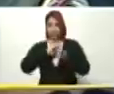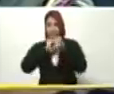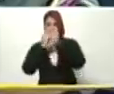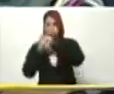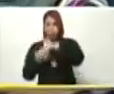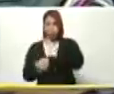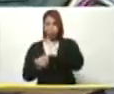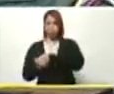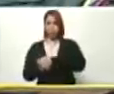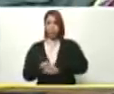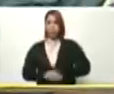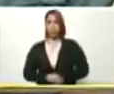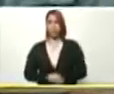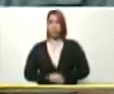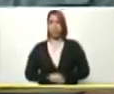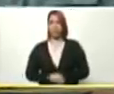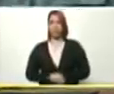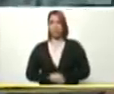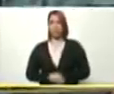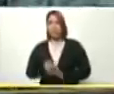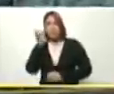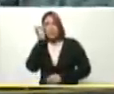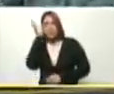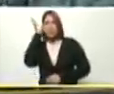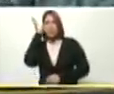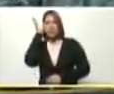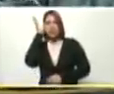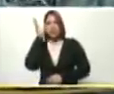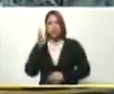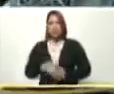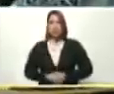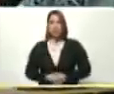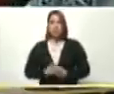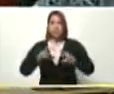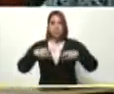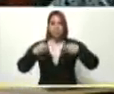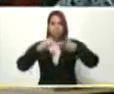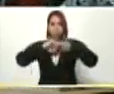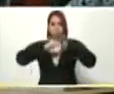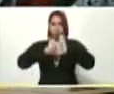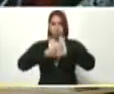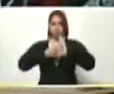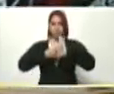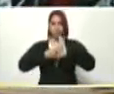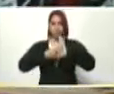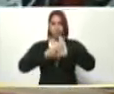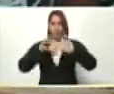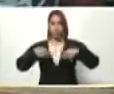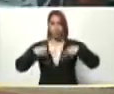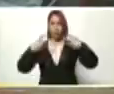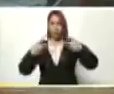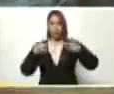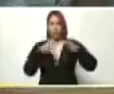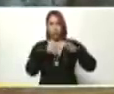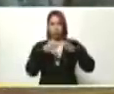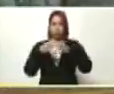esa etapa a una etapa de creación de nueva técnica, de nuevo